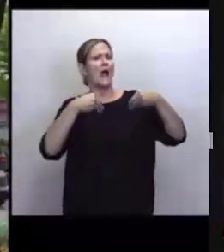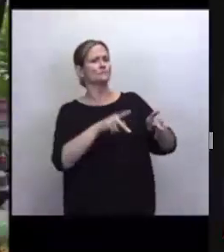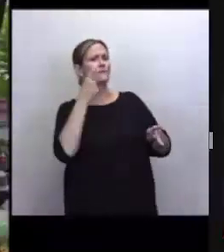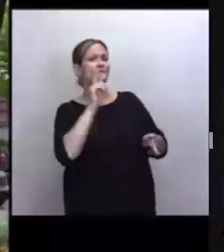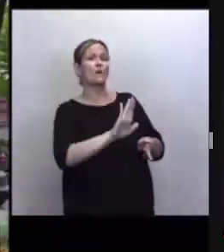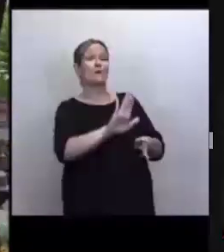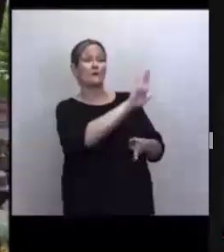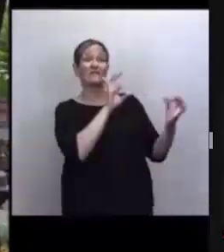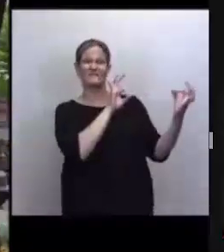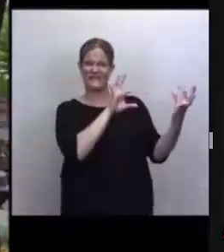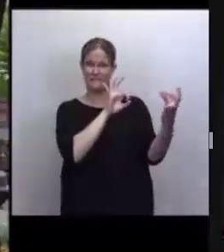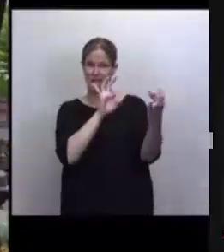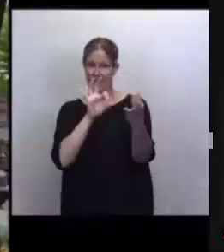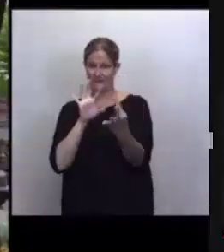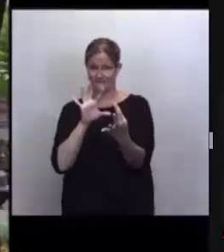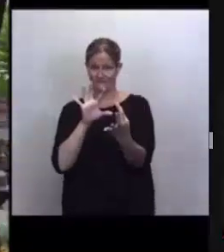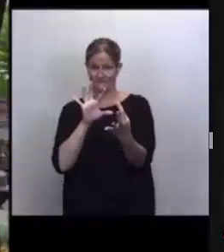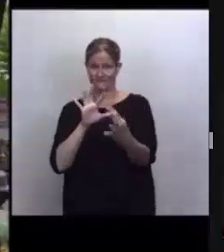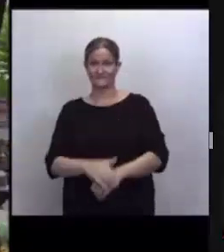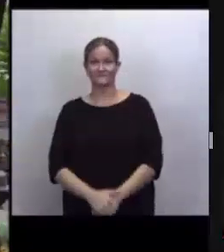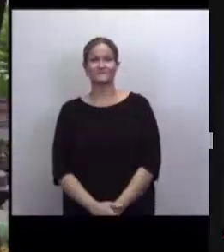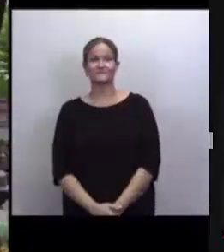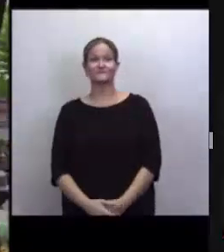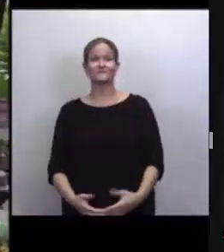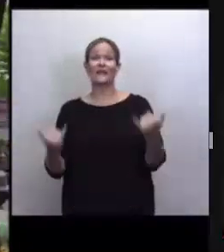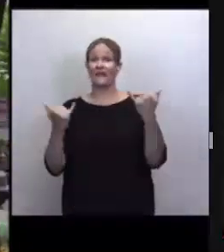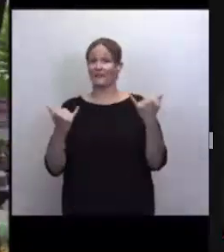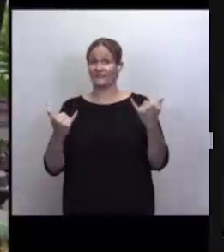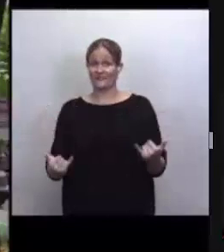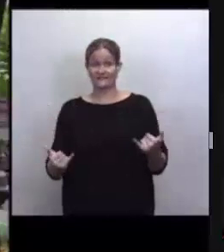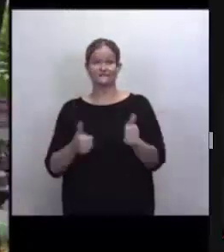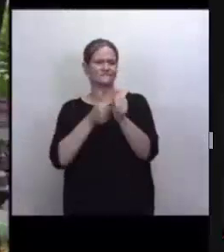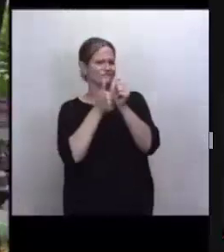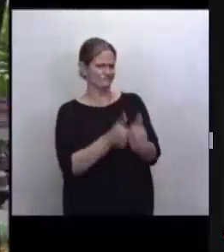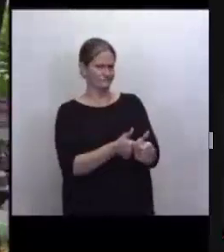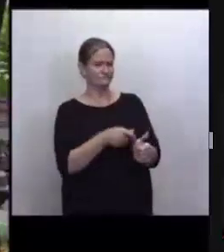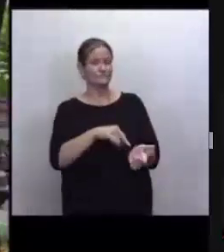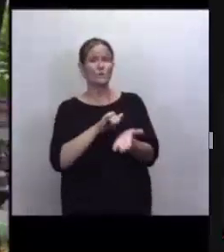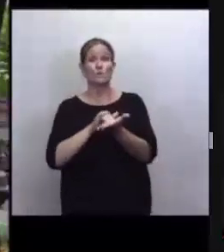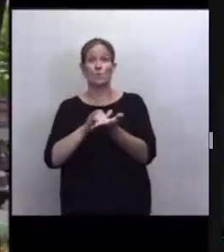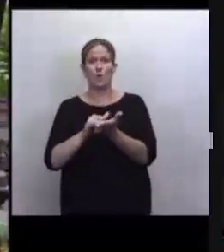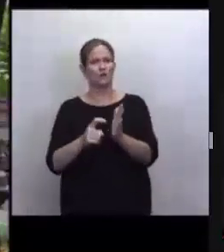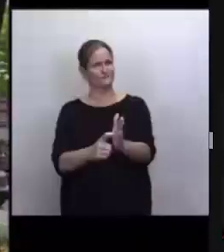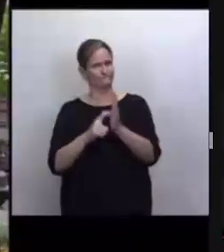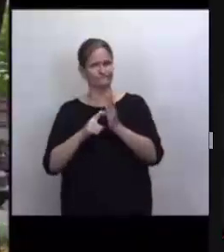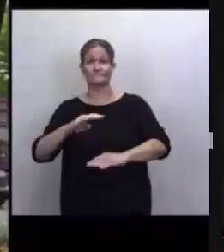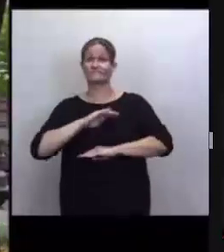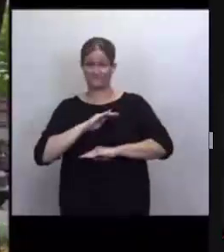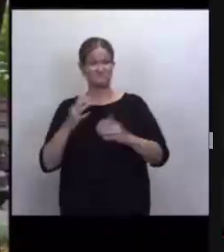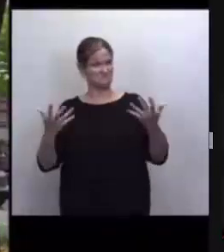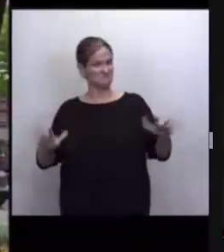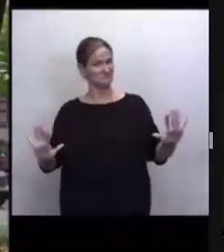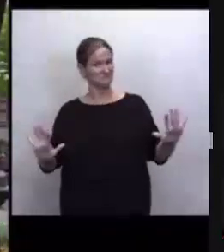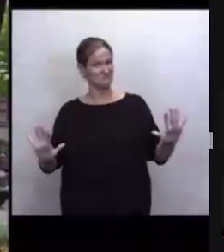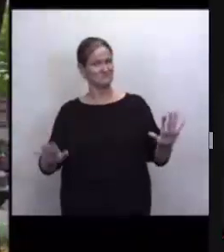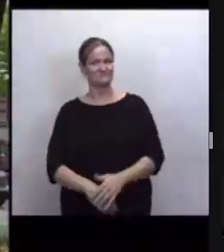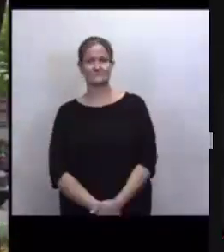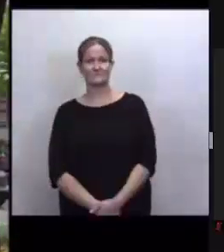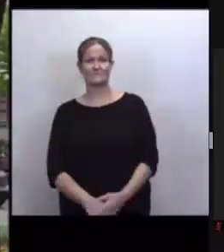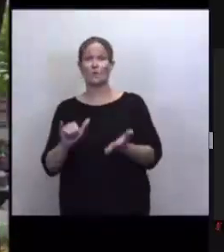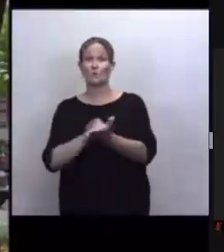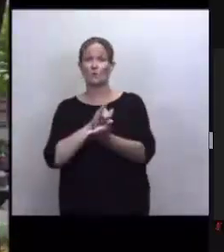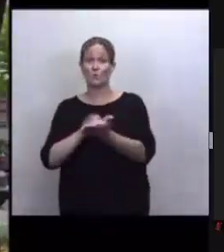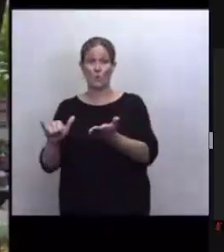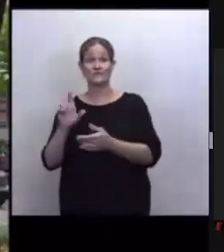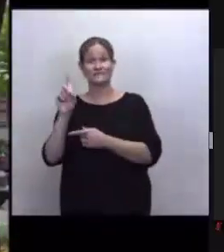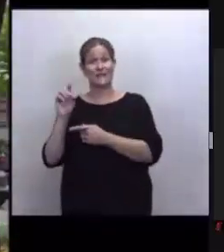de la Interestatal 81 y 81. La audiencia pública es una oportunidad para que el público brinde testimonio